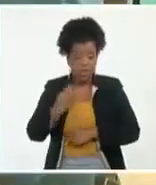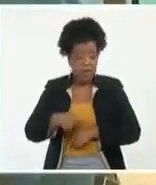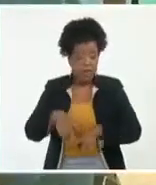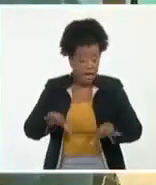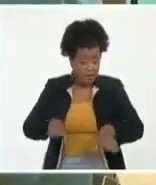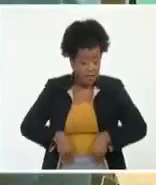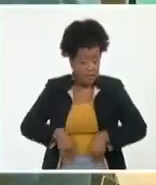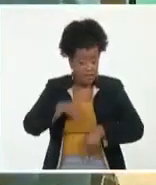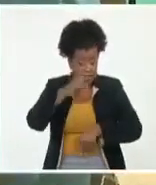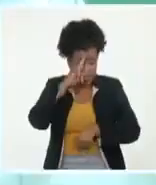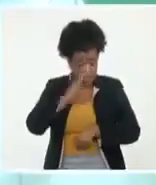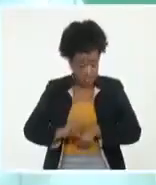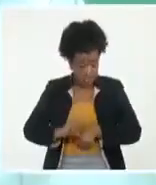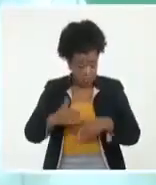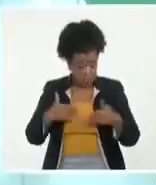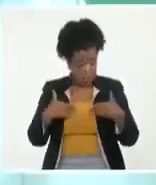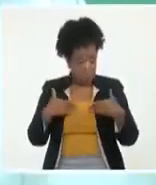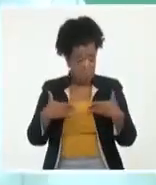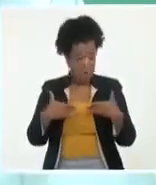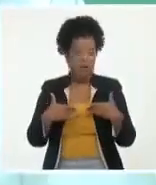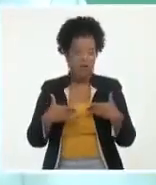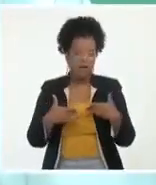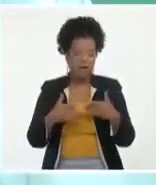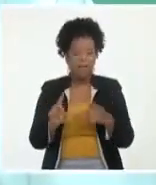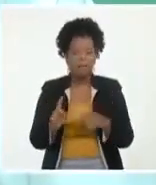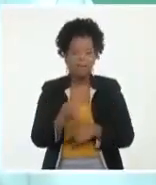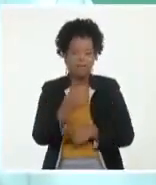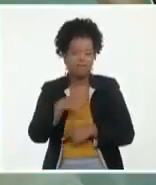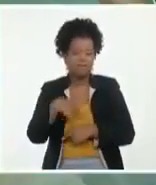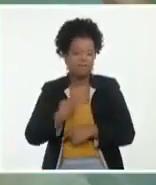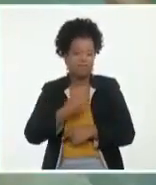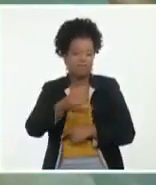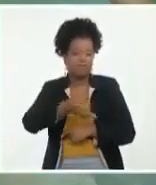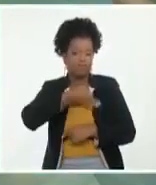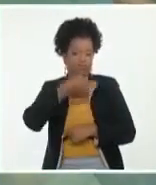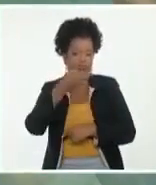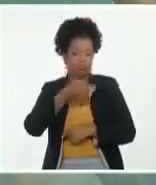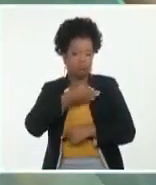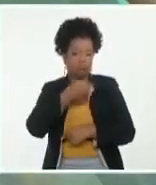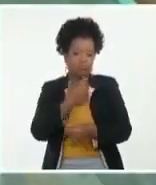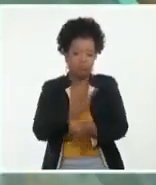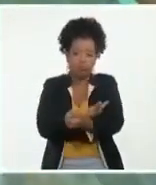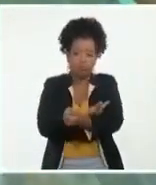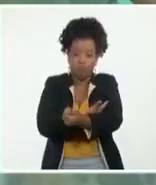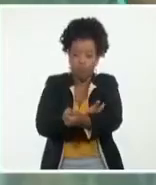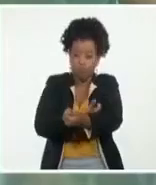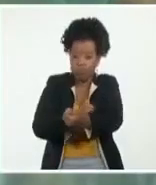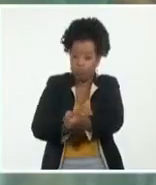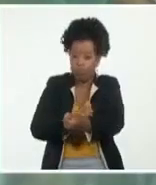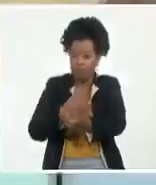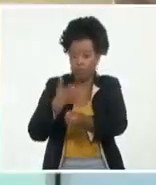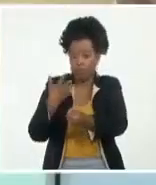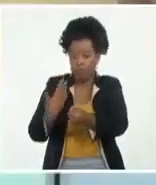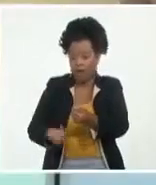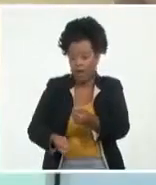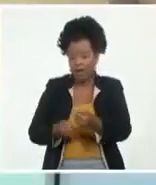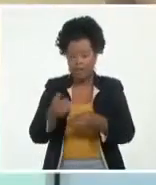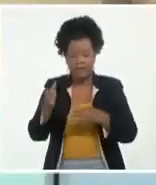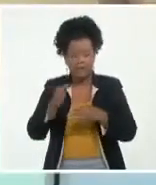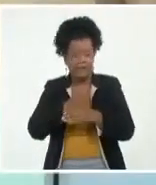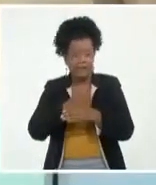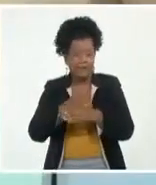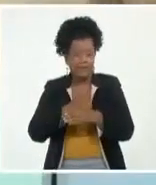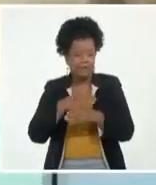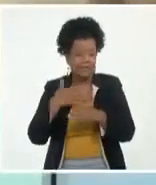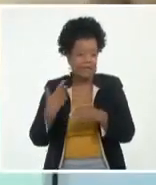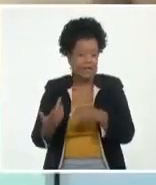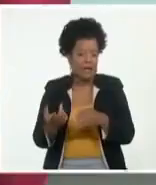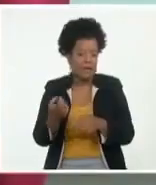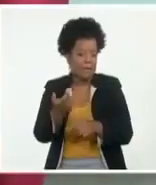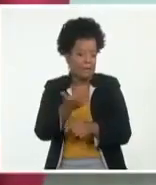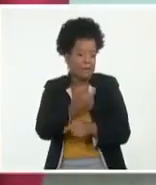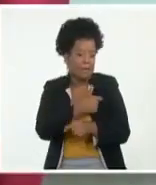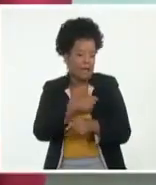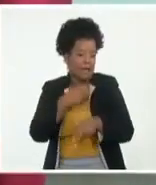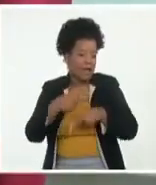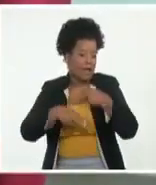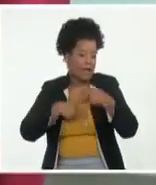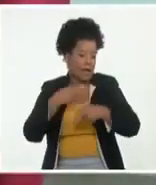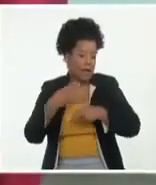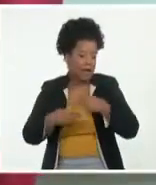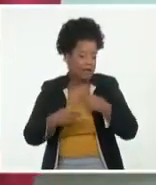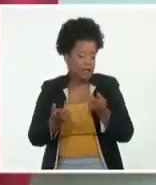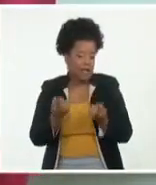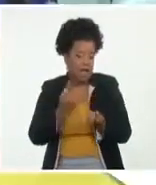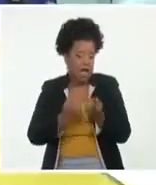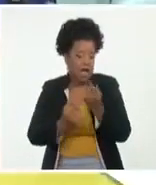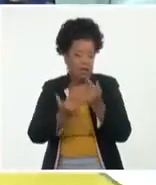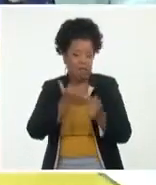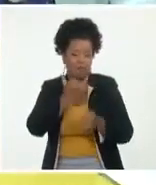les explica cuántas determinaciones de sangre se realizarán, en qué consiste el producto, se